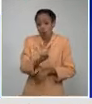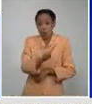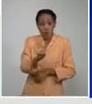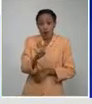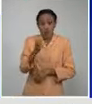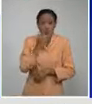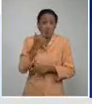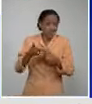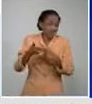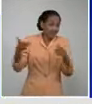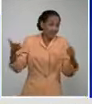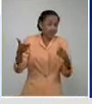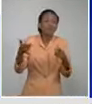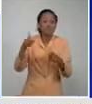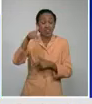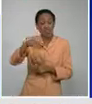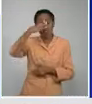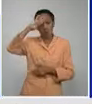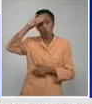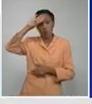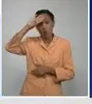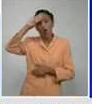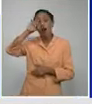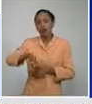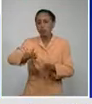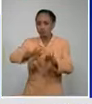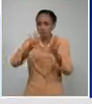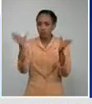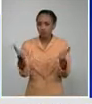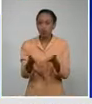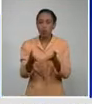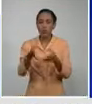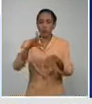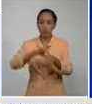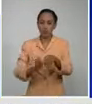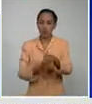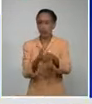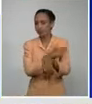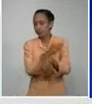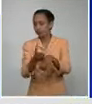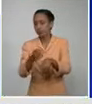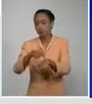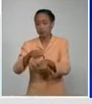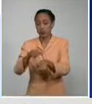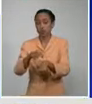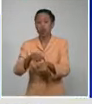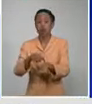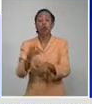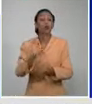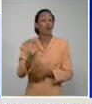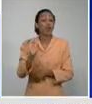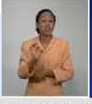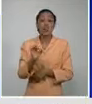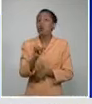hemos tenido en Cuba durante toda la pandemia, por lo tanto todavía muy